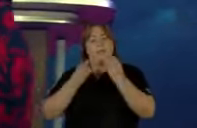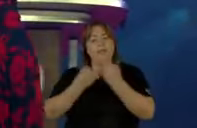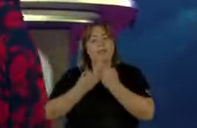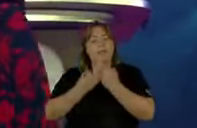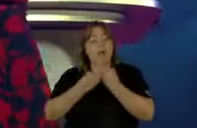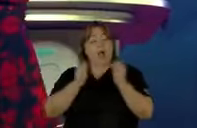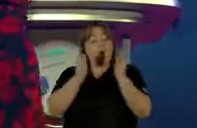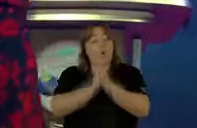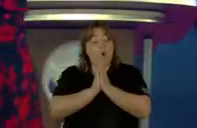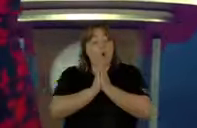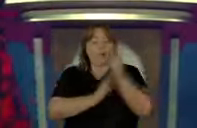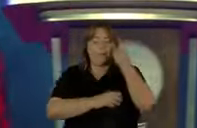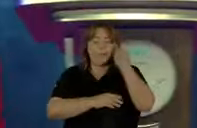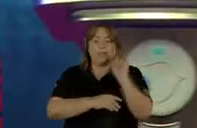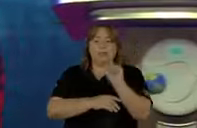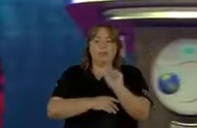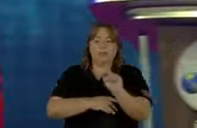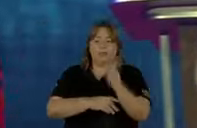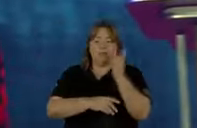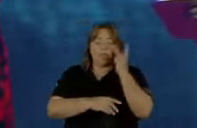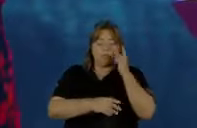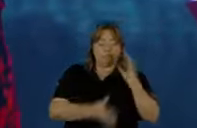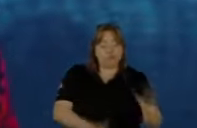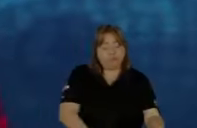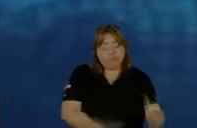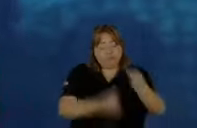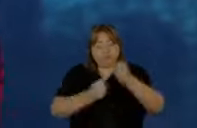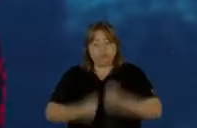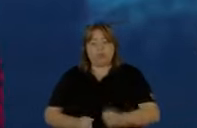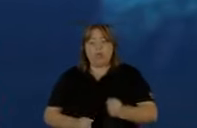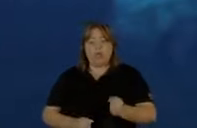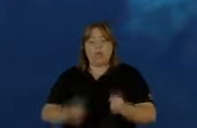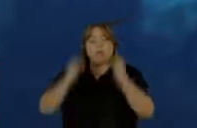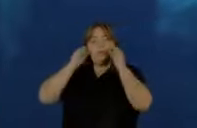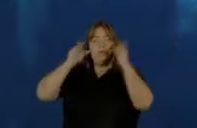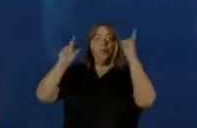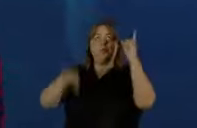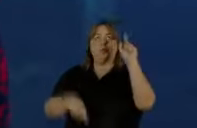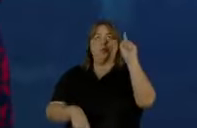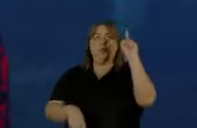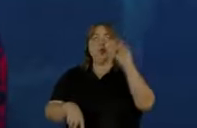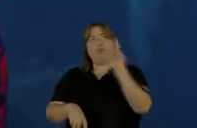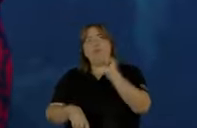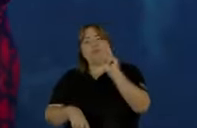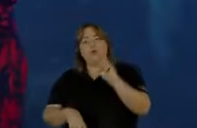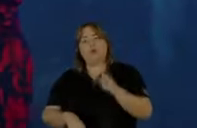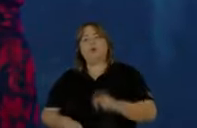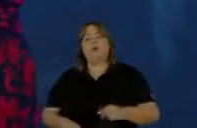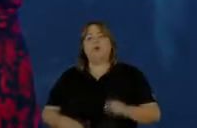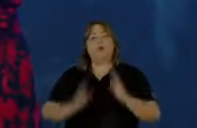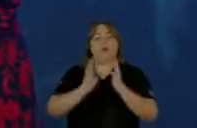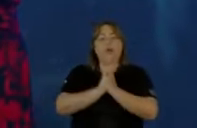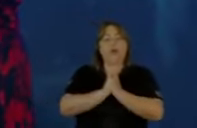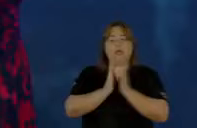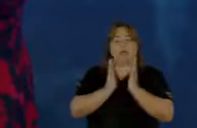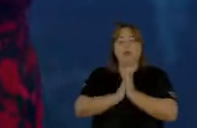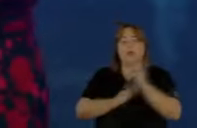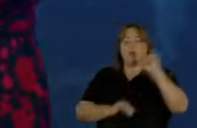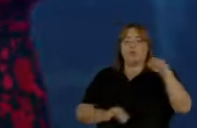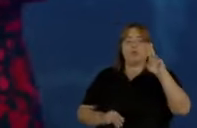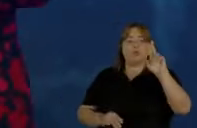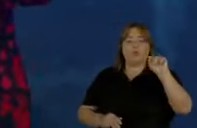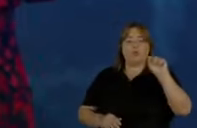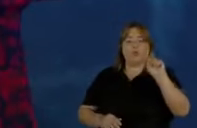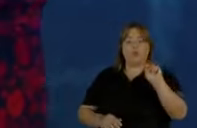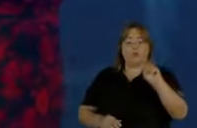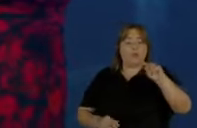ora por ti, que muchas veces Dios levanta a la una, a las dos de la mañana y uno está orando por alguien, uno dice ¿quién será? Y sale el nombre Juan, o sale el